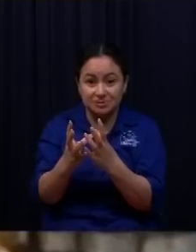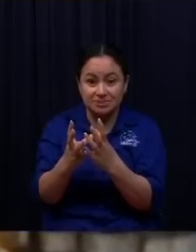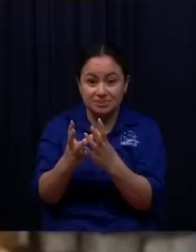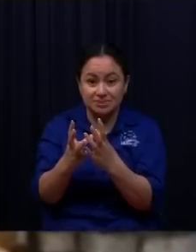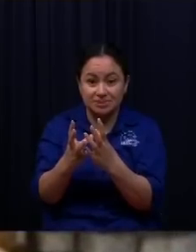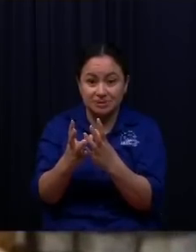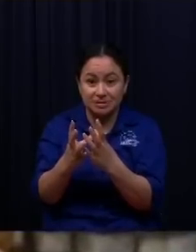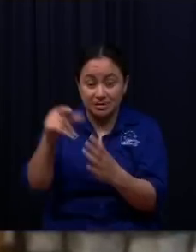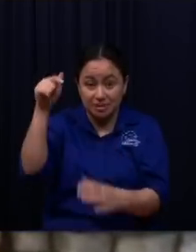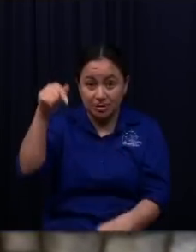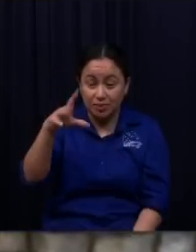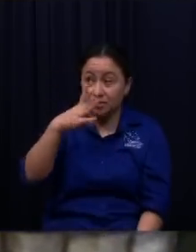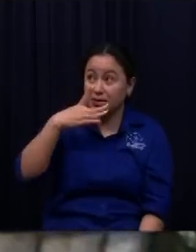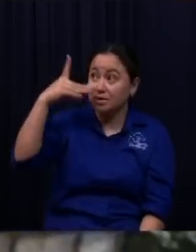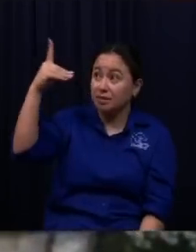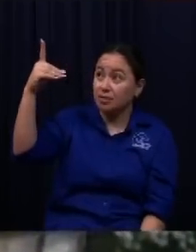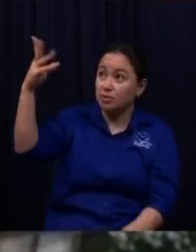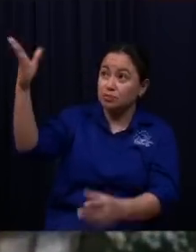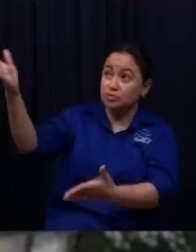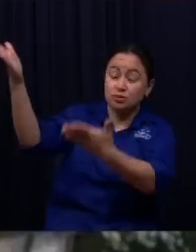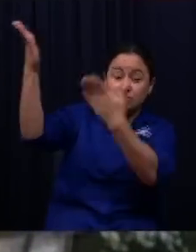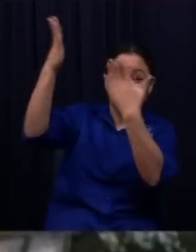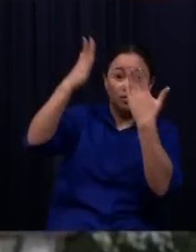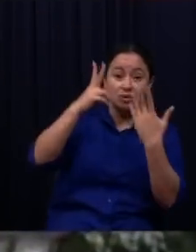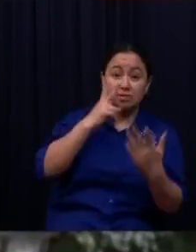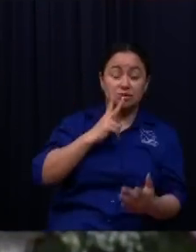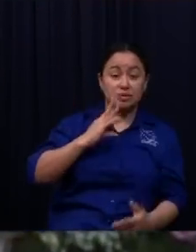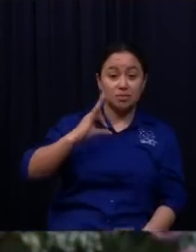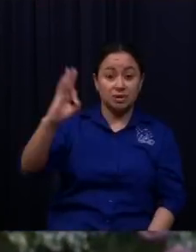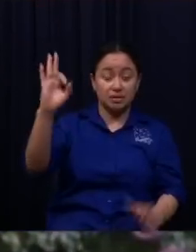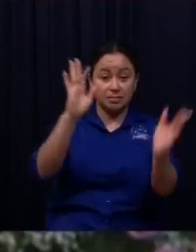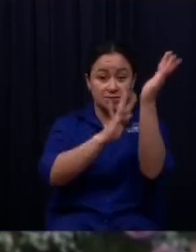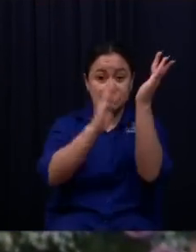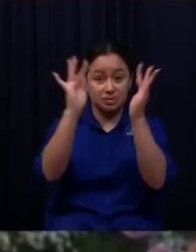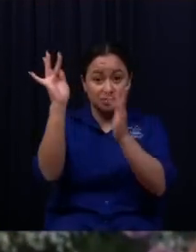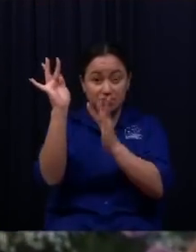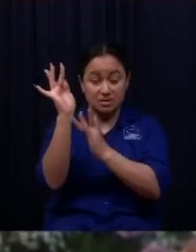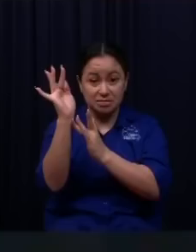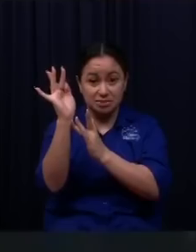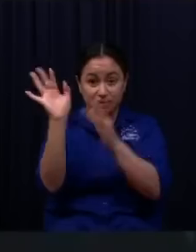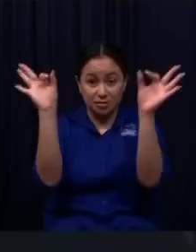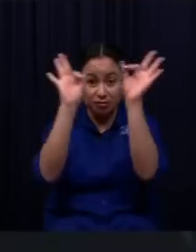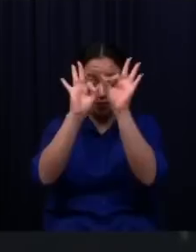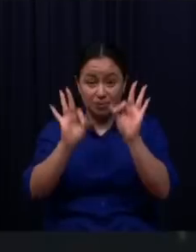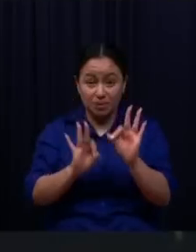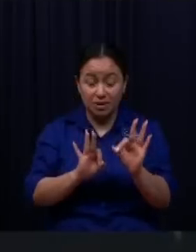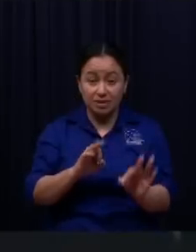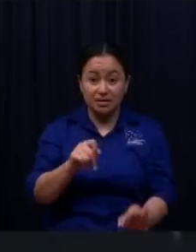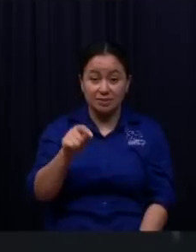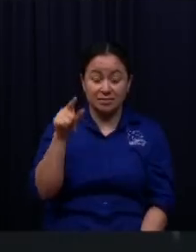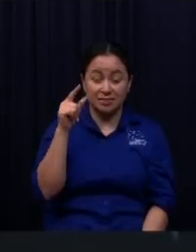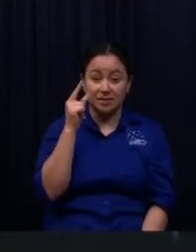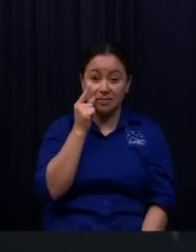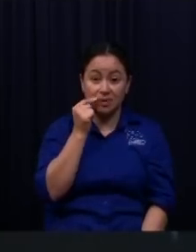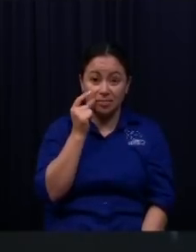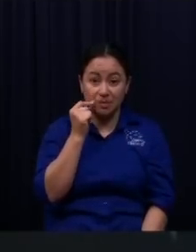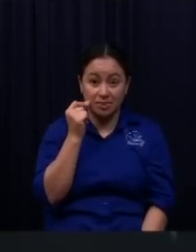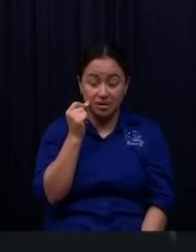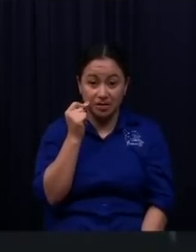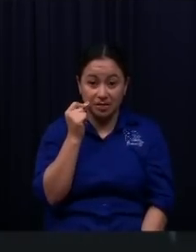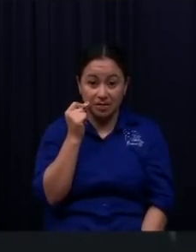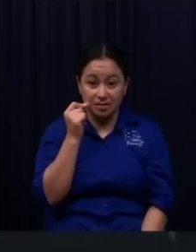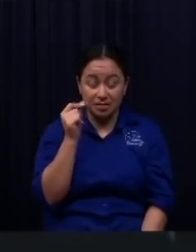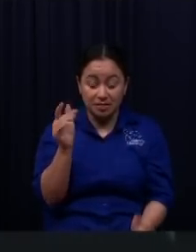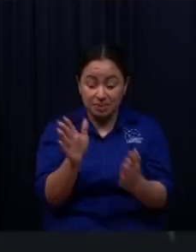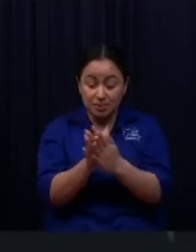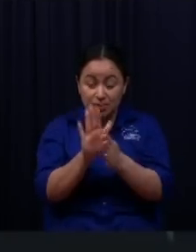amado Jesucristo en forma de hombre, viene a la tierra, hace todo el sacrificio extraordinario, desciende